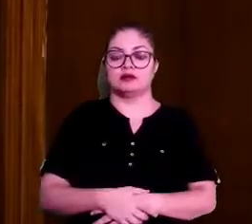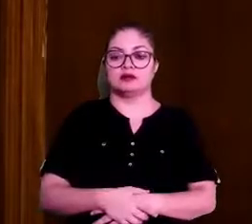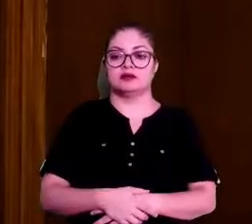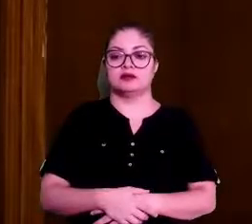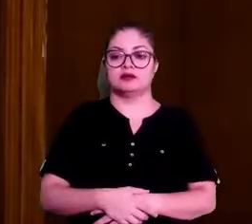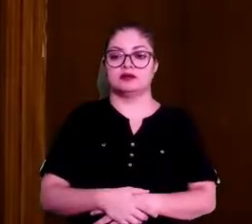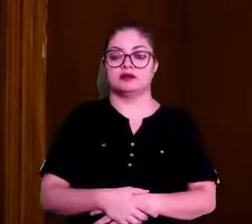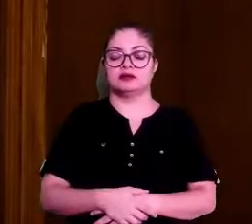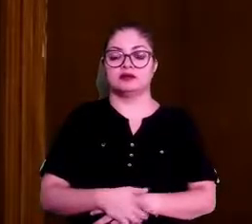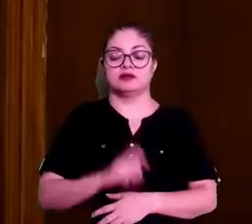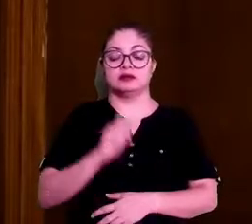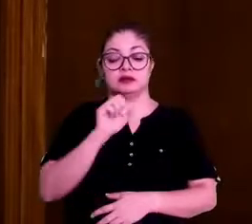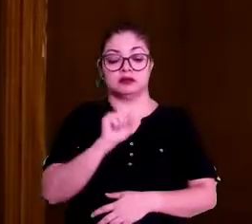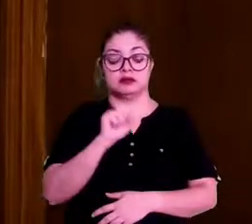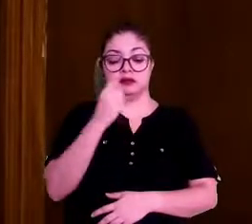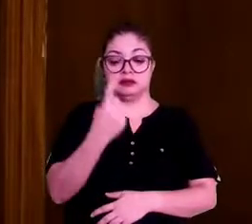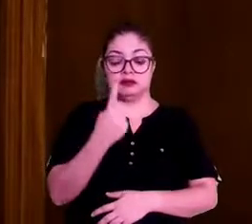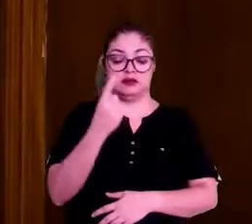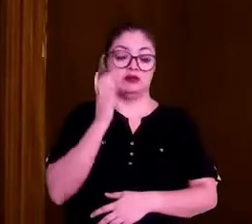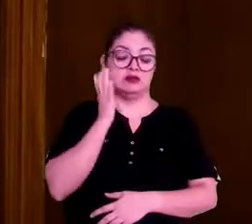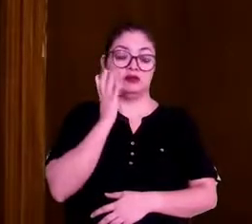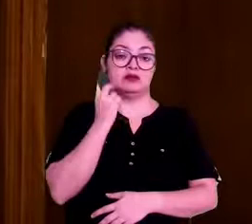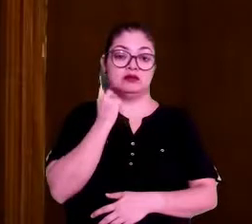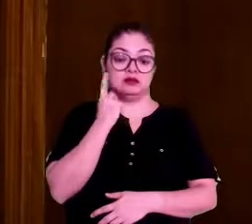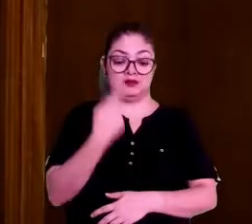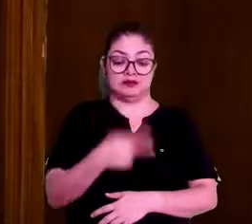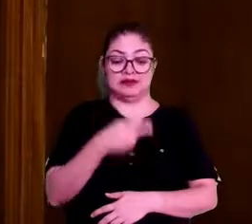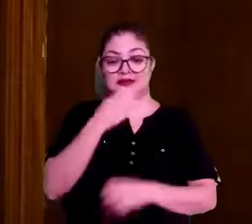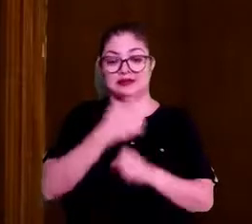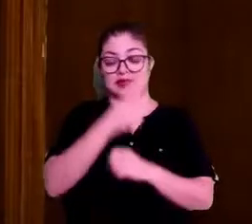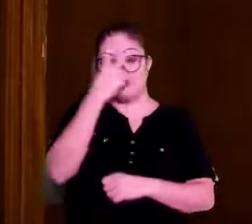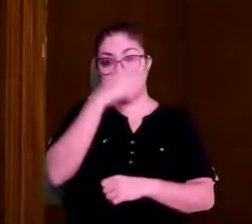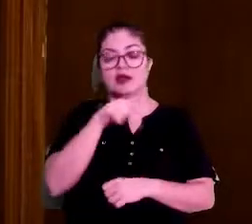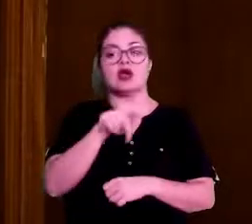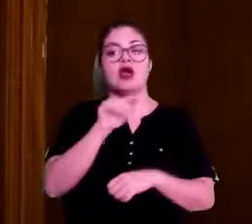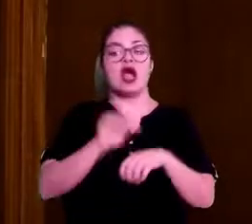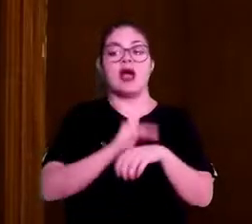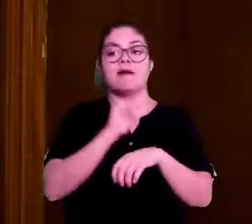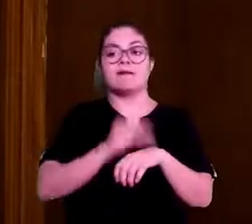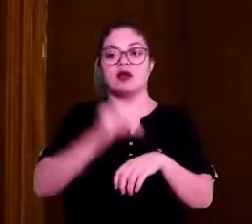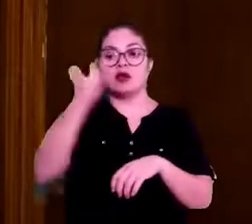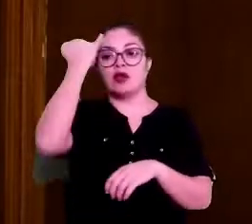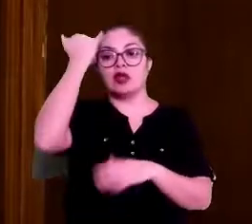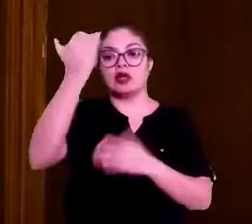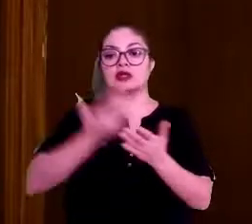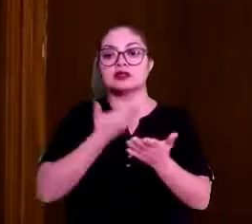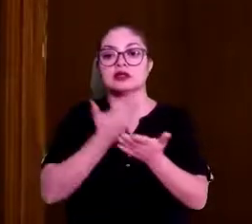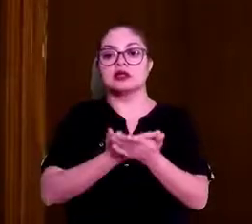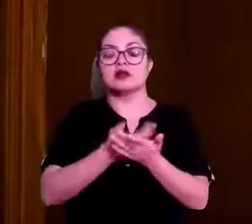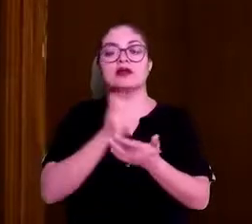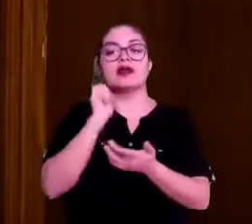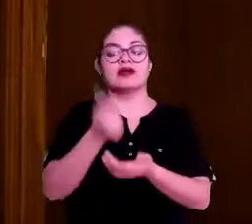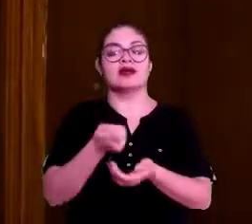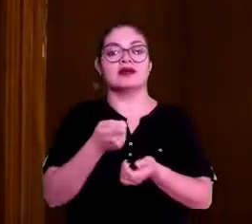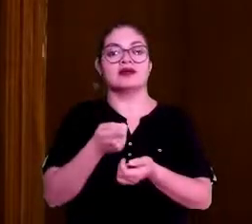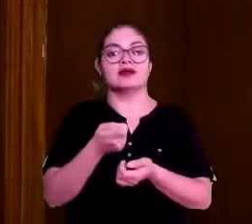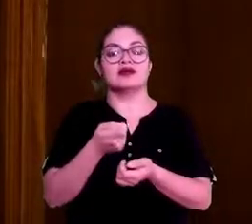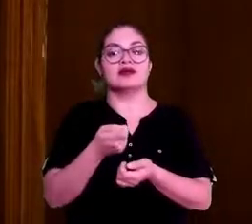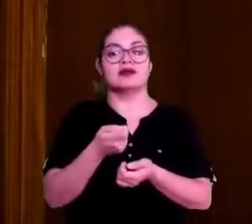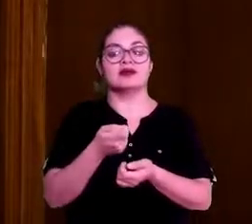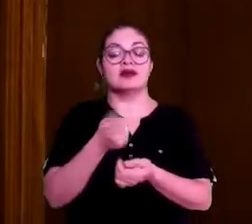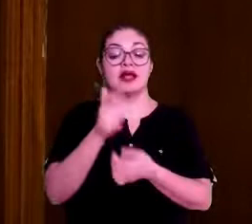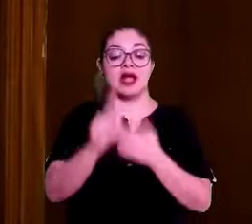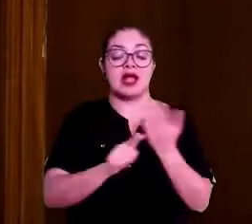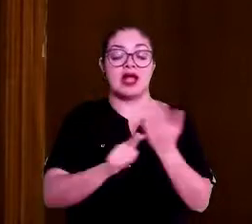La sexagésima legislatura mexiquense aprobó una iniciativa que abrogaba la